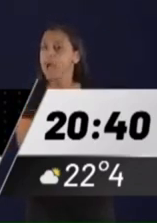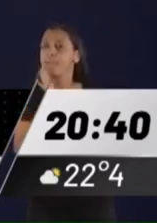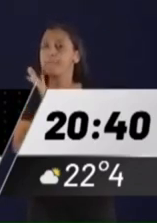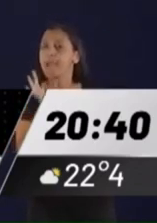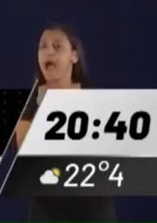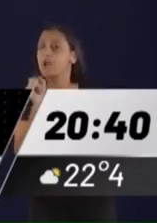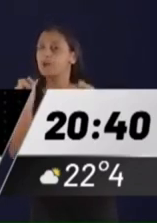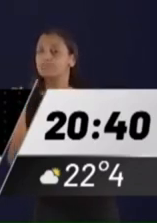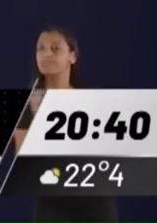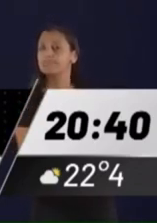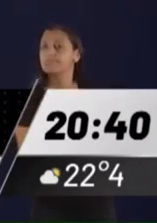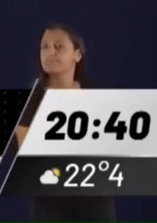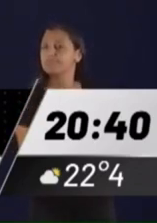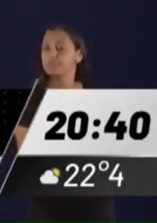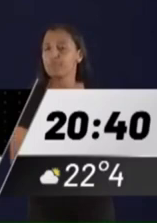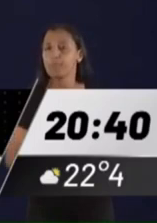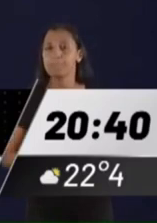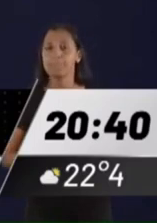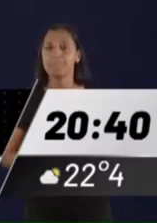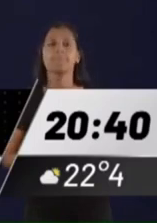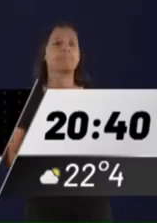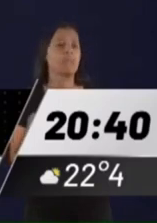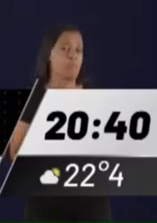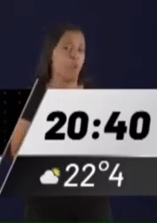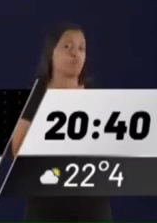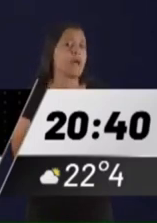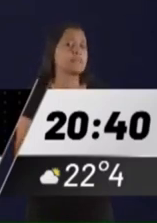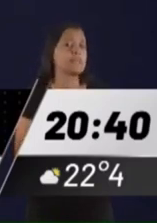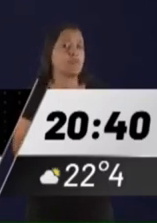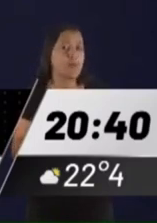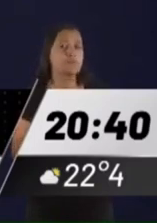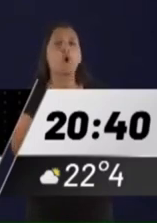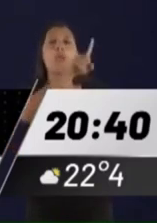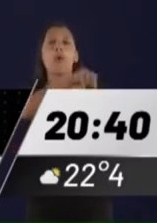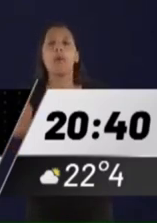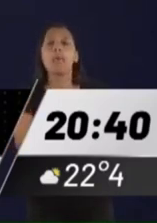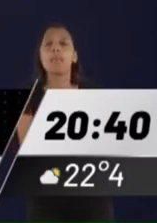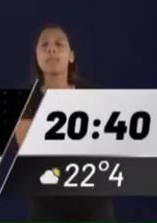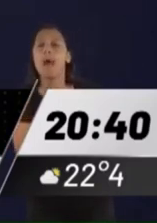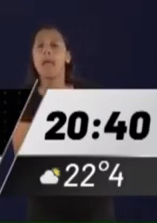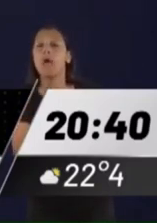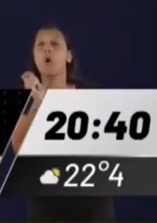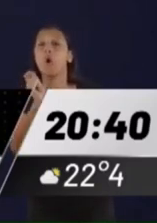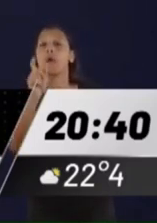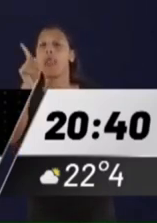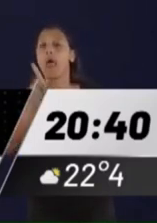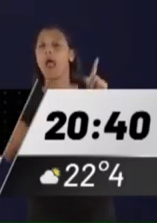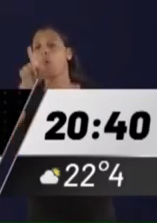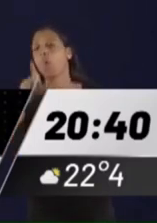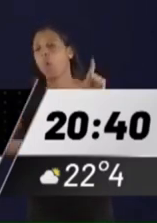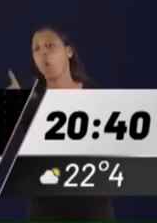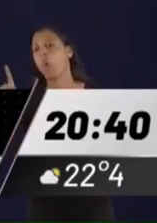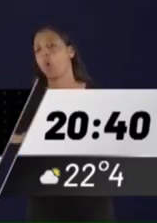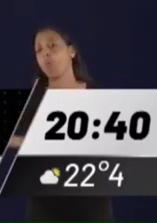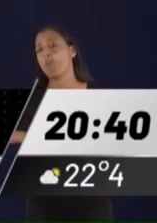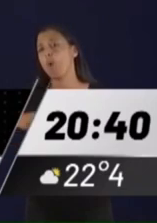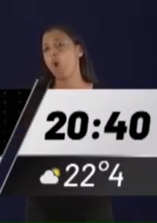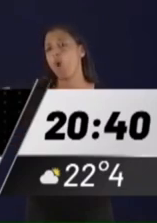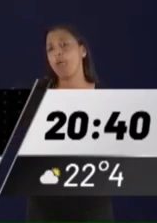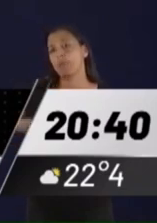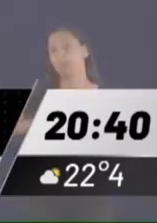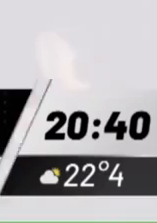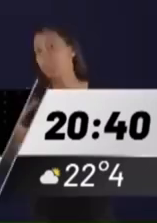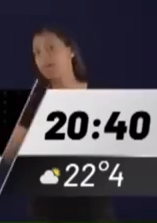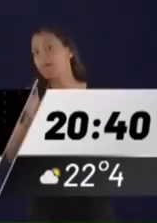eh en en en muchas oportunidades están conducidos por eh funcionarios de dudosa Eh